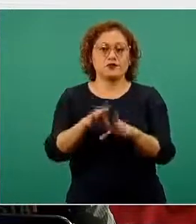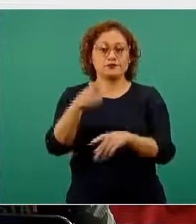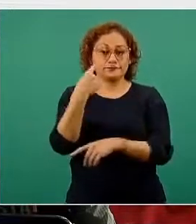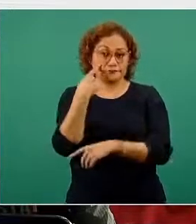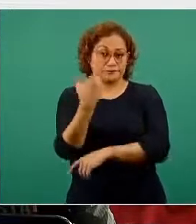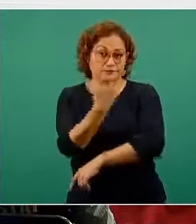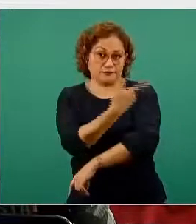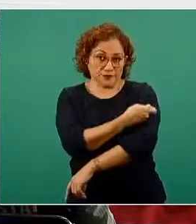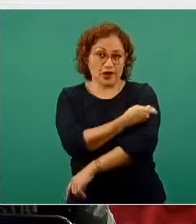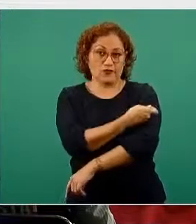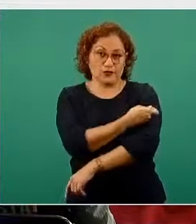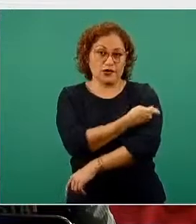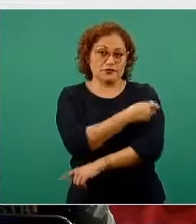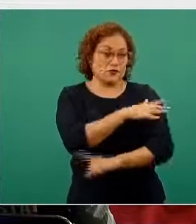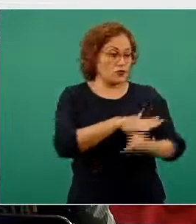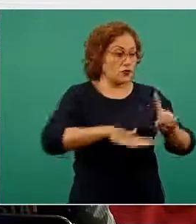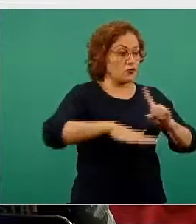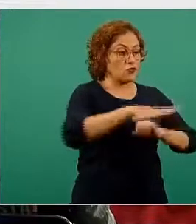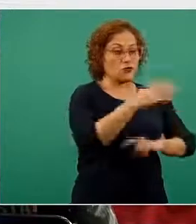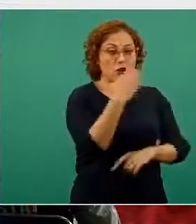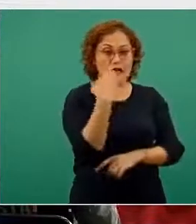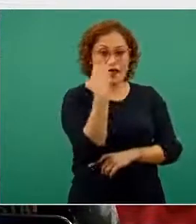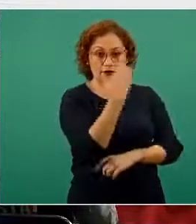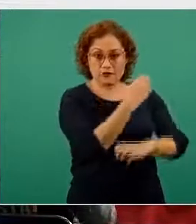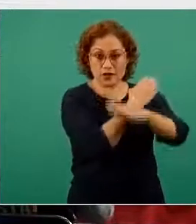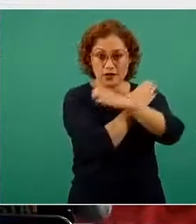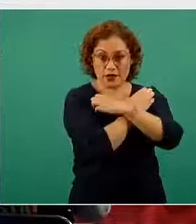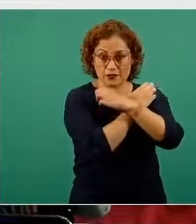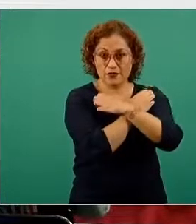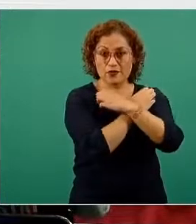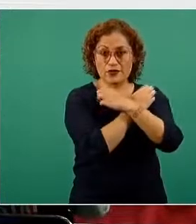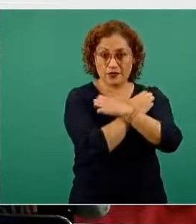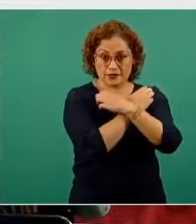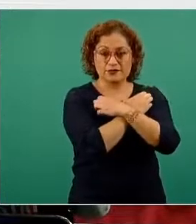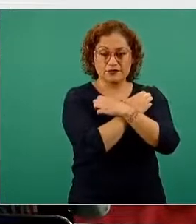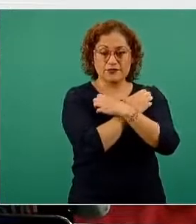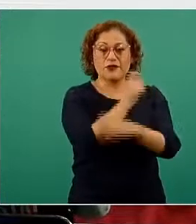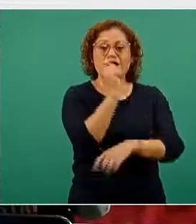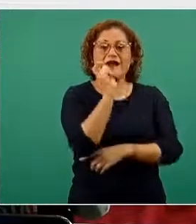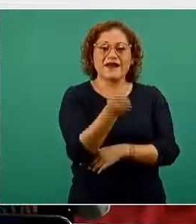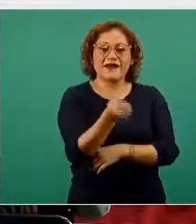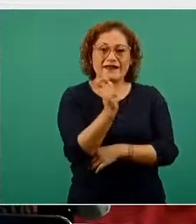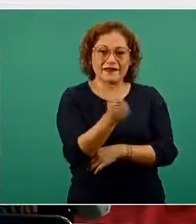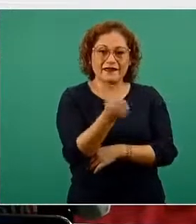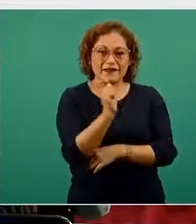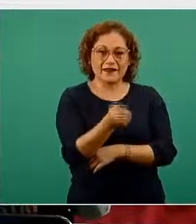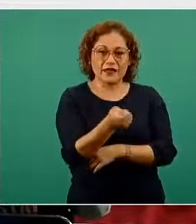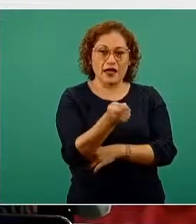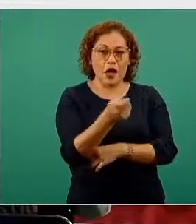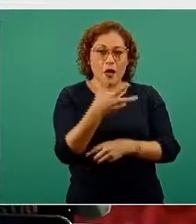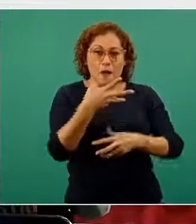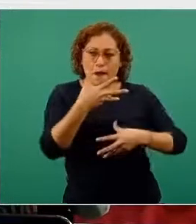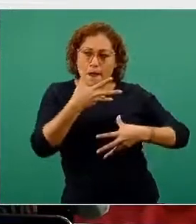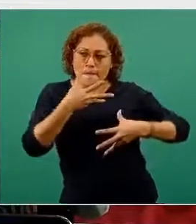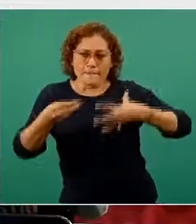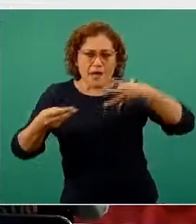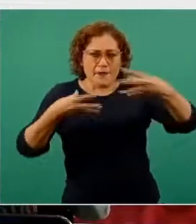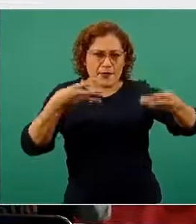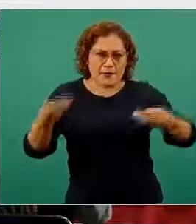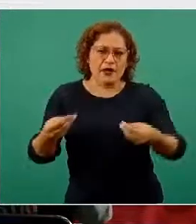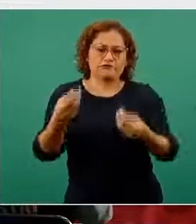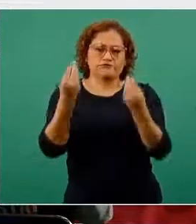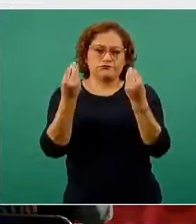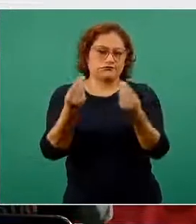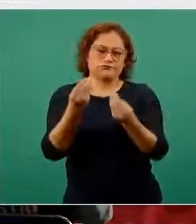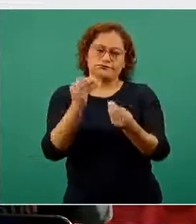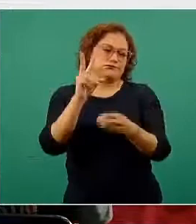en el sistema educativo no ocurrirá en condiciones de alta actividad epidémica. Por eso la estamos haciendo ahorita,